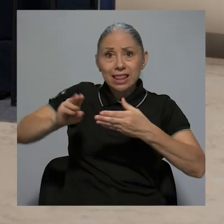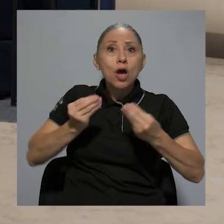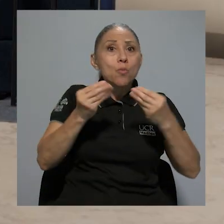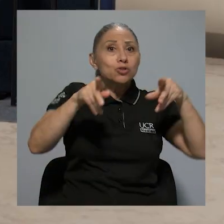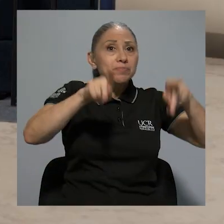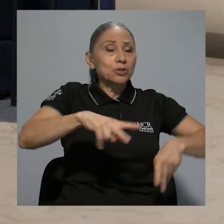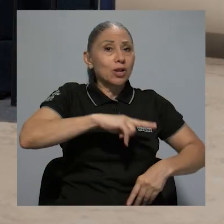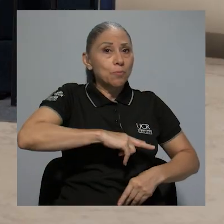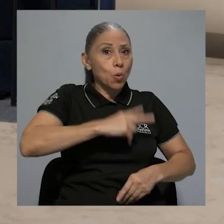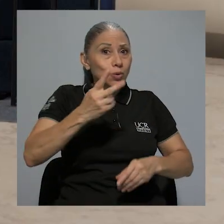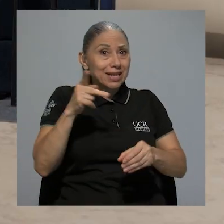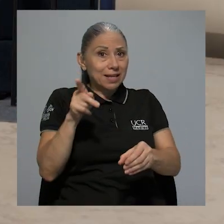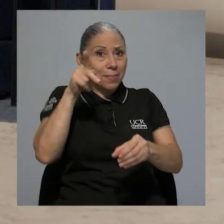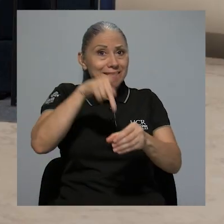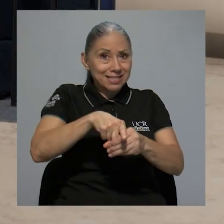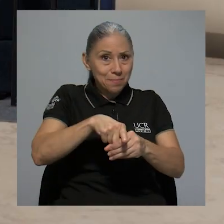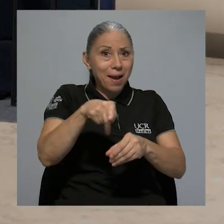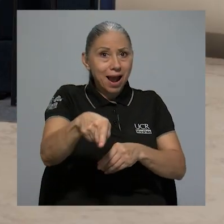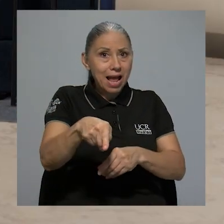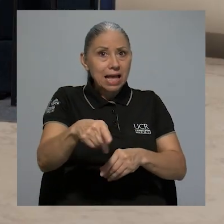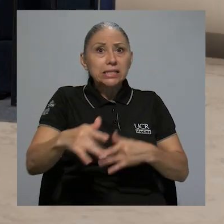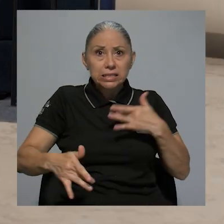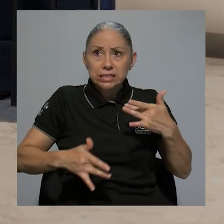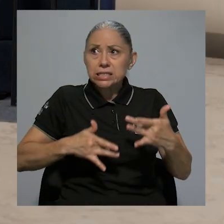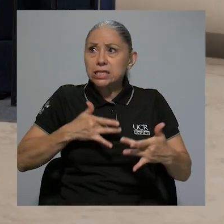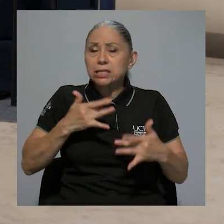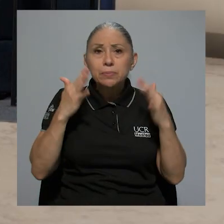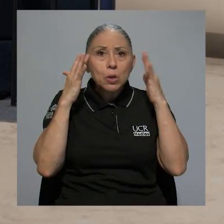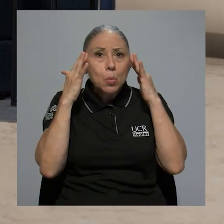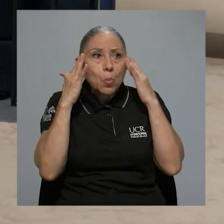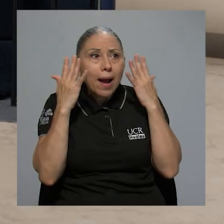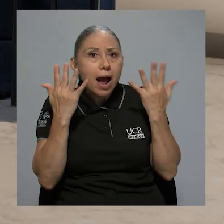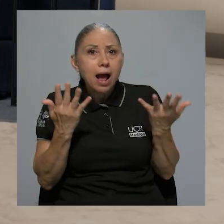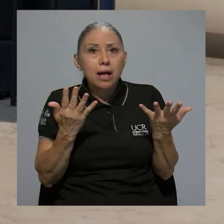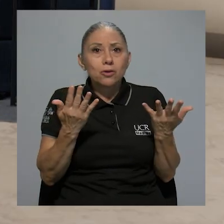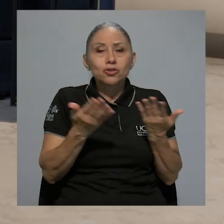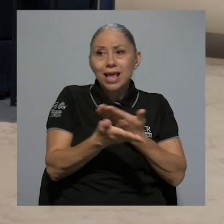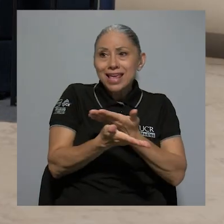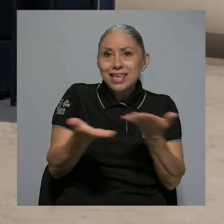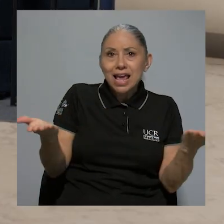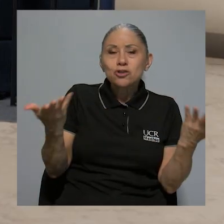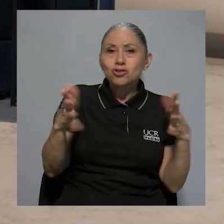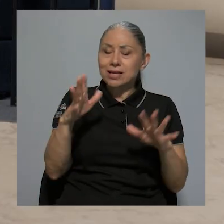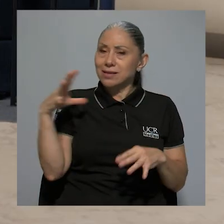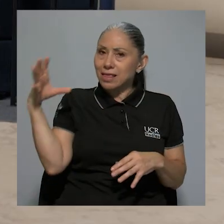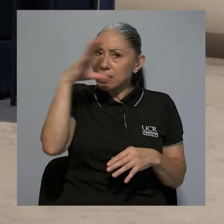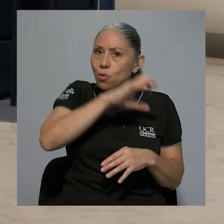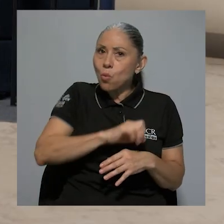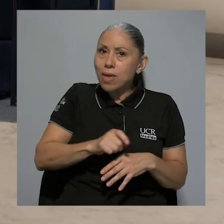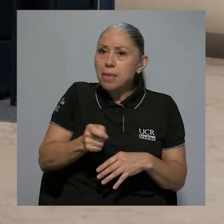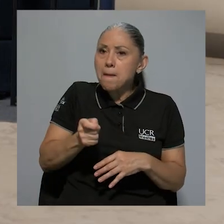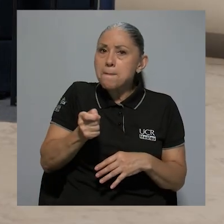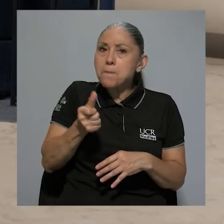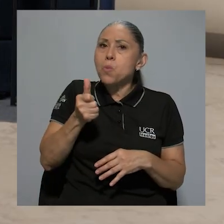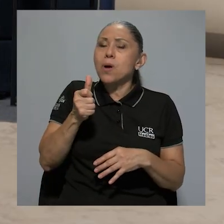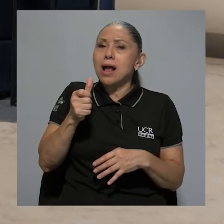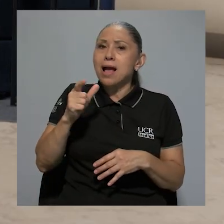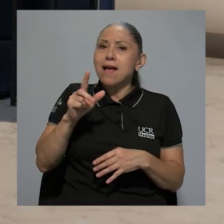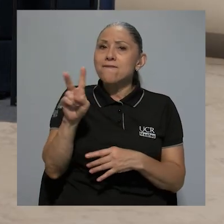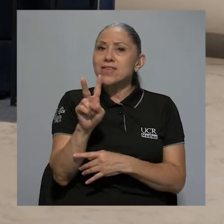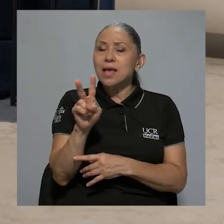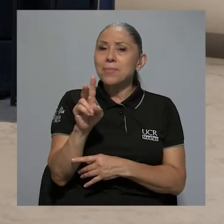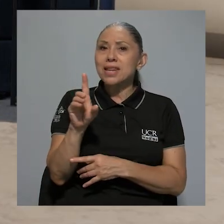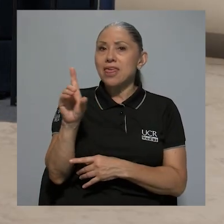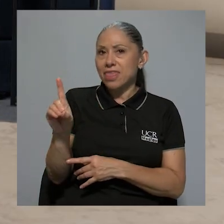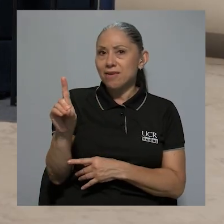voluntarios que participan van porque tienen esa preocupación y han medido su déficit de vitamina D, muchísimas